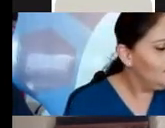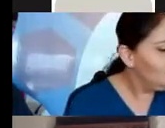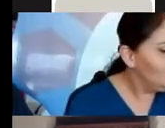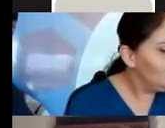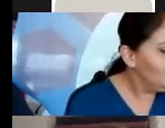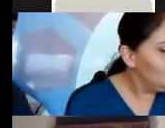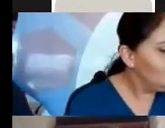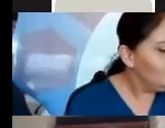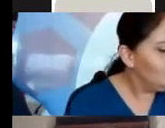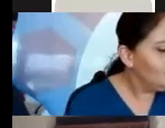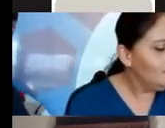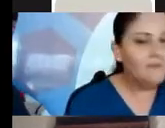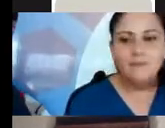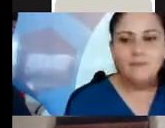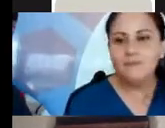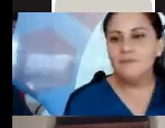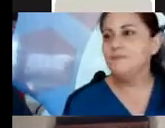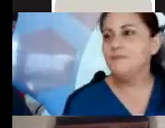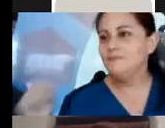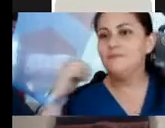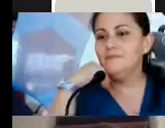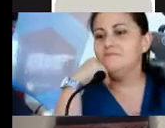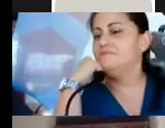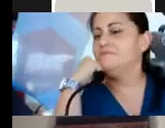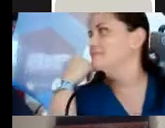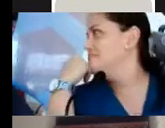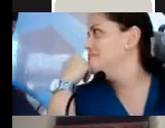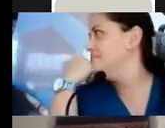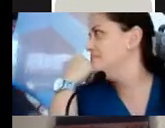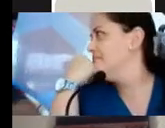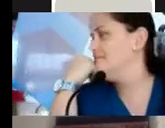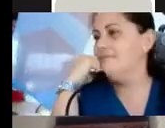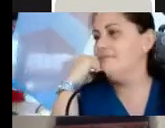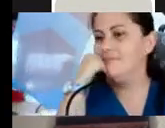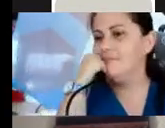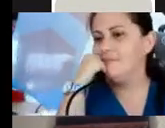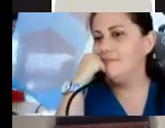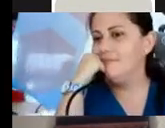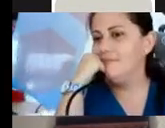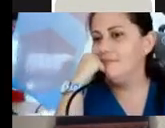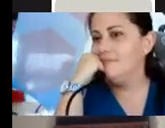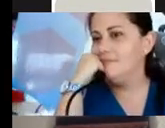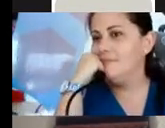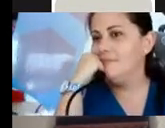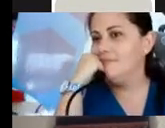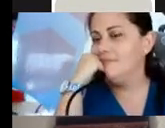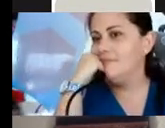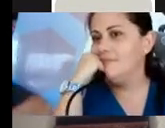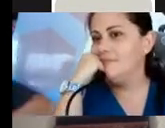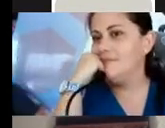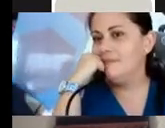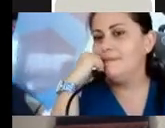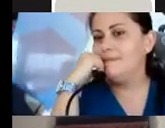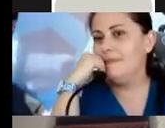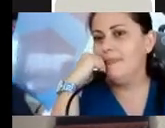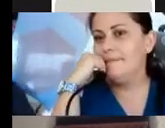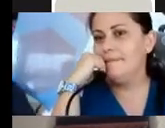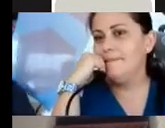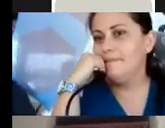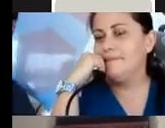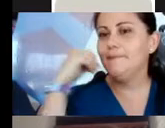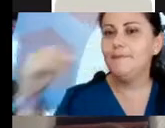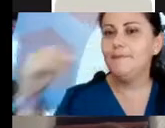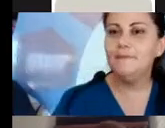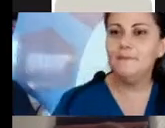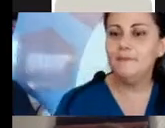y lo sueltan un poco demasiado en los sistemas posturales. También vamos a educar a las mamás a cómo posicionar a nuestro hijo. Y seguramente